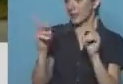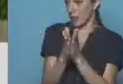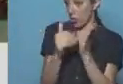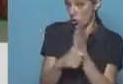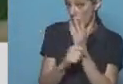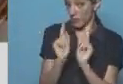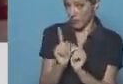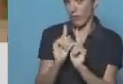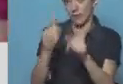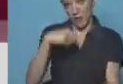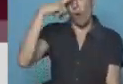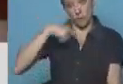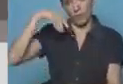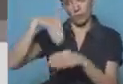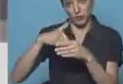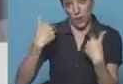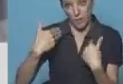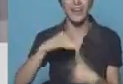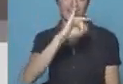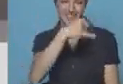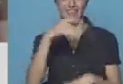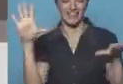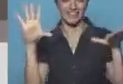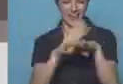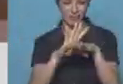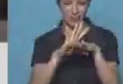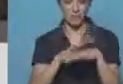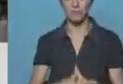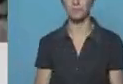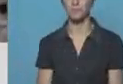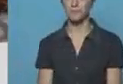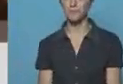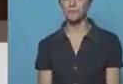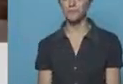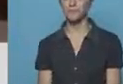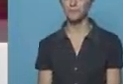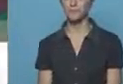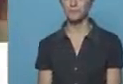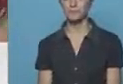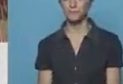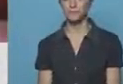¿no? Con la libretita celeste. Con ese documento, la próxima elección va a haber que votar sí o sí con la tarjeta.